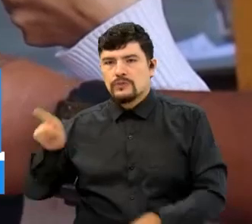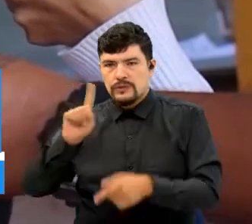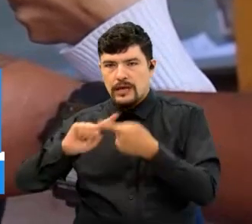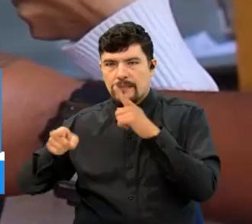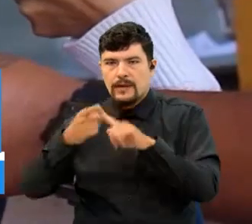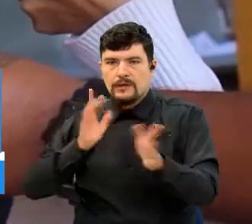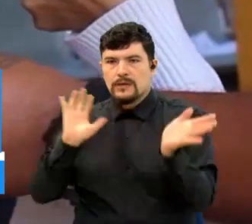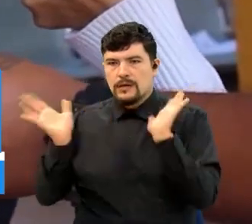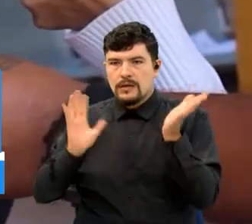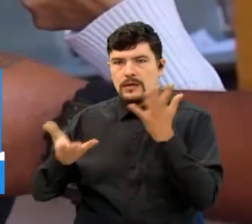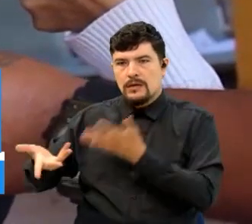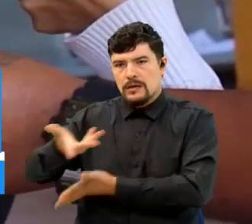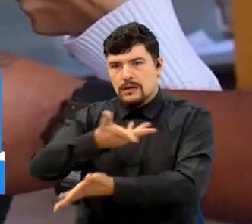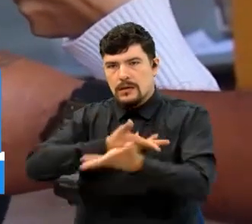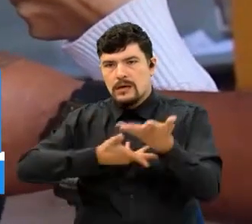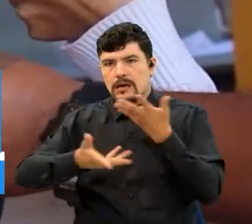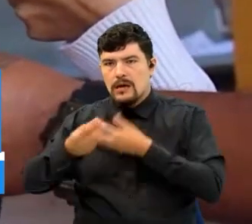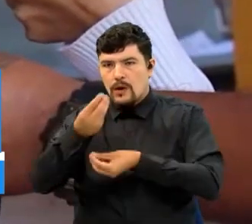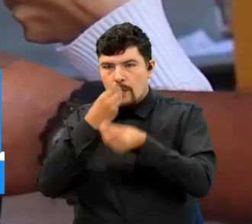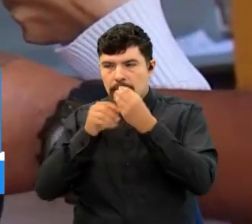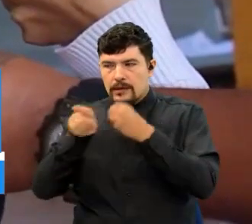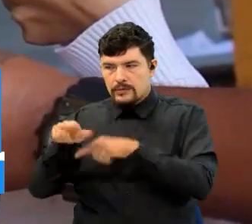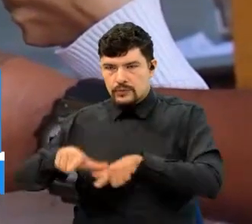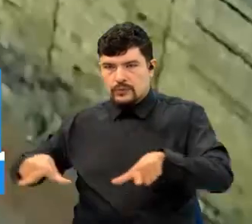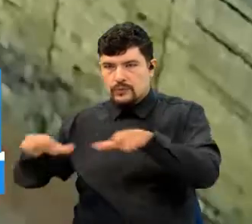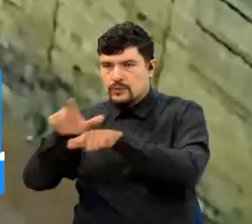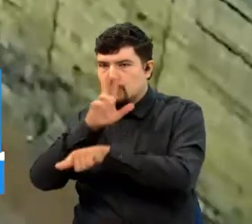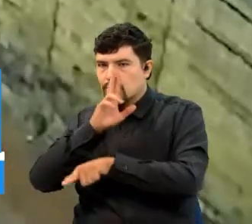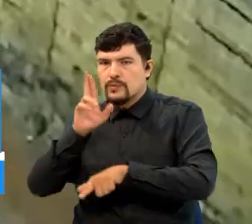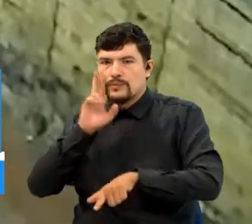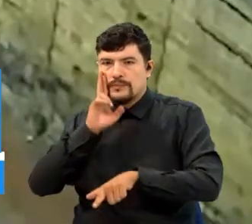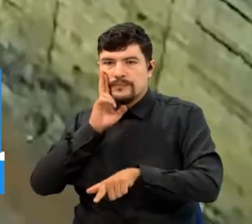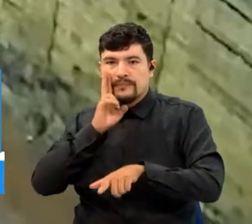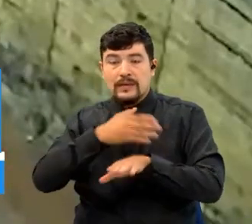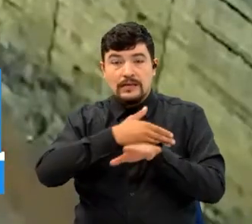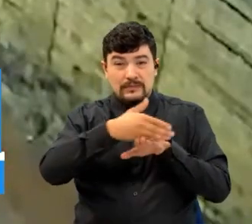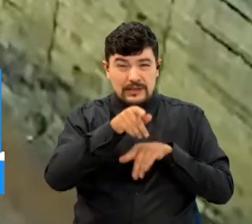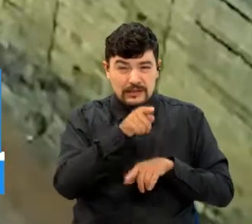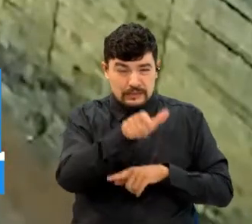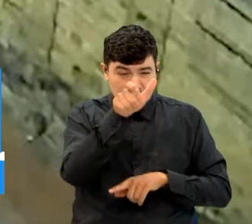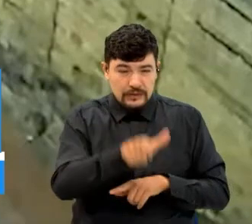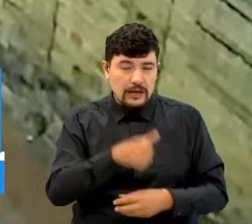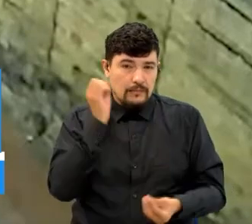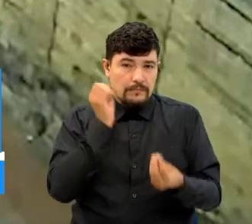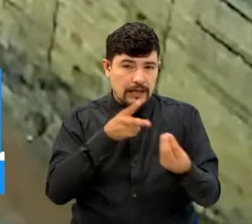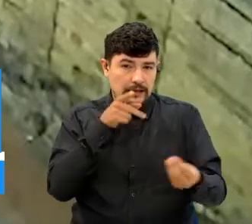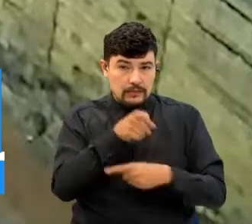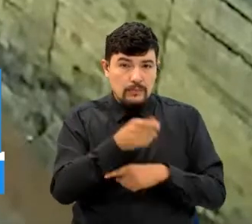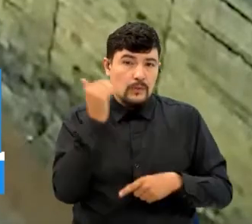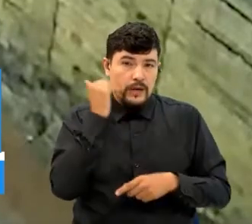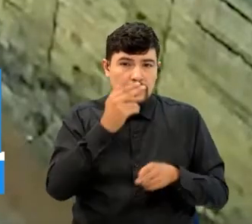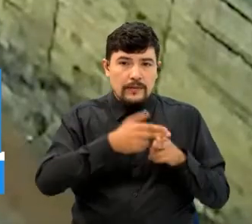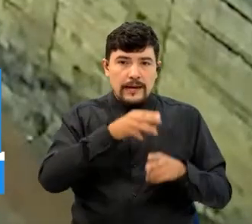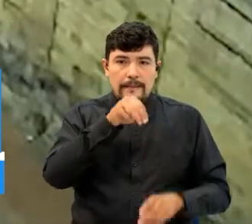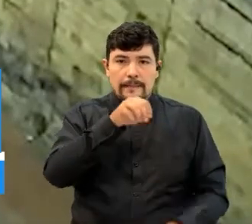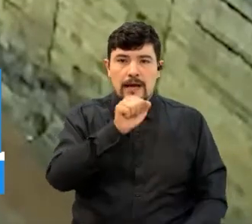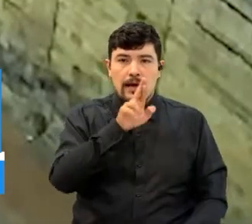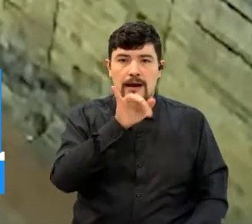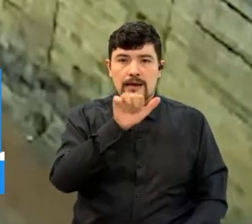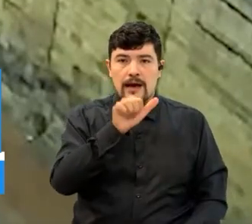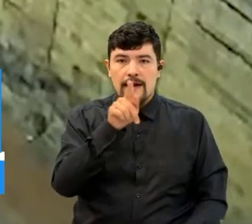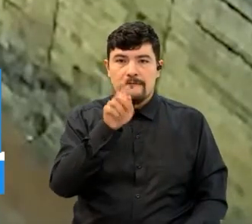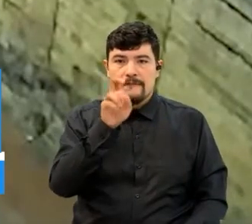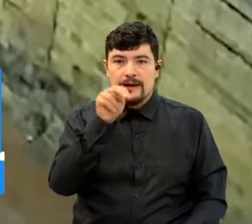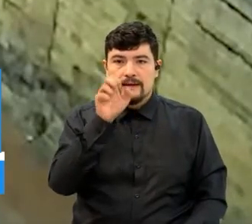quien departía en un momento de una comida en ese establecimiento. Entre tanto, la víctima es una mujer identificada como María Fernanda y